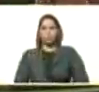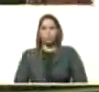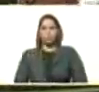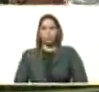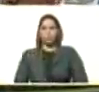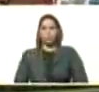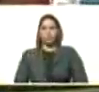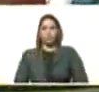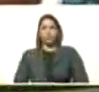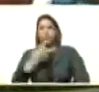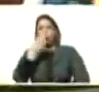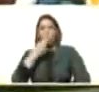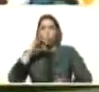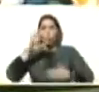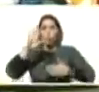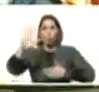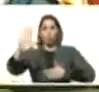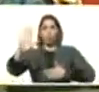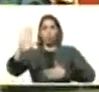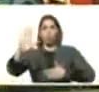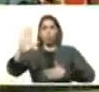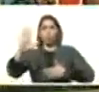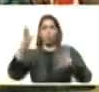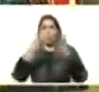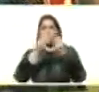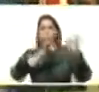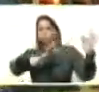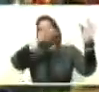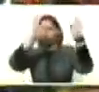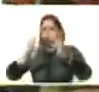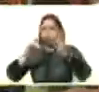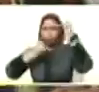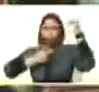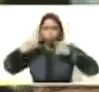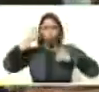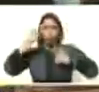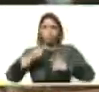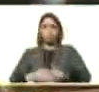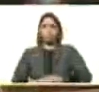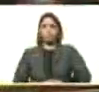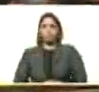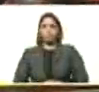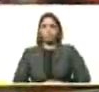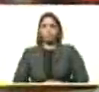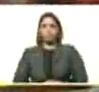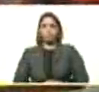por el compromiso jurado con el legado de nuestro comandante Chávez,